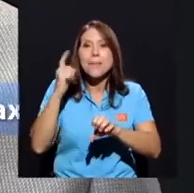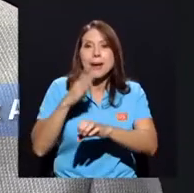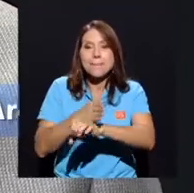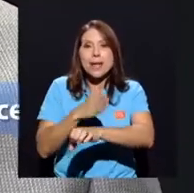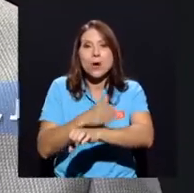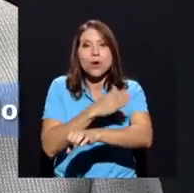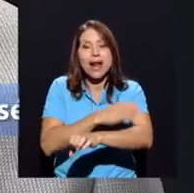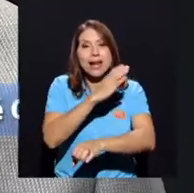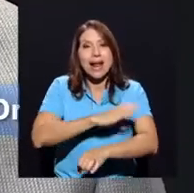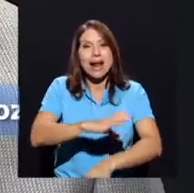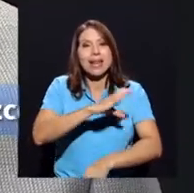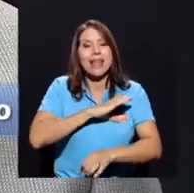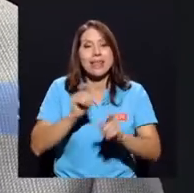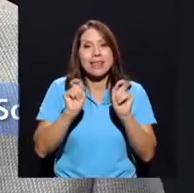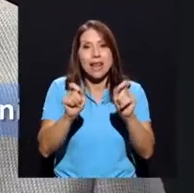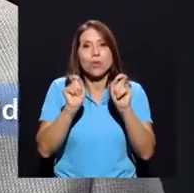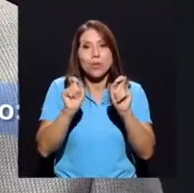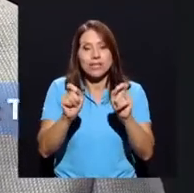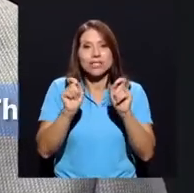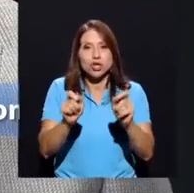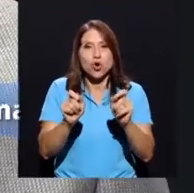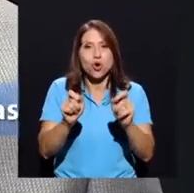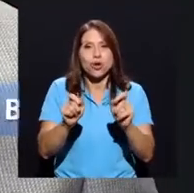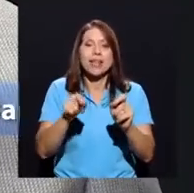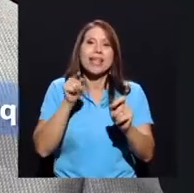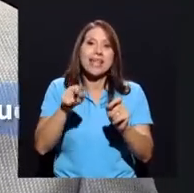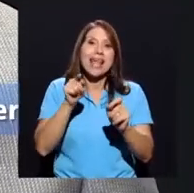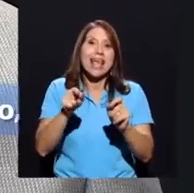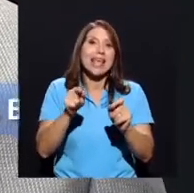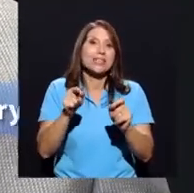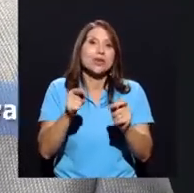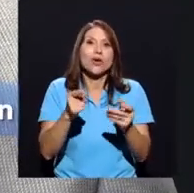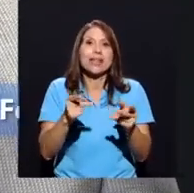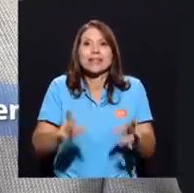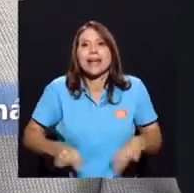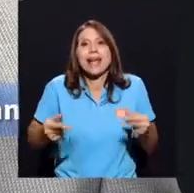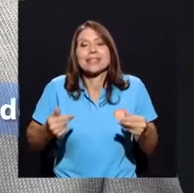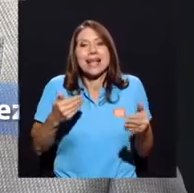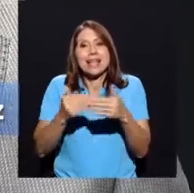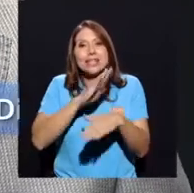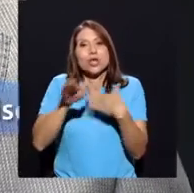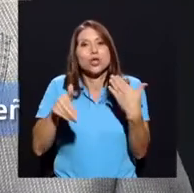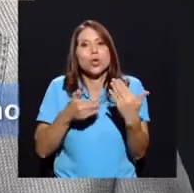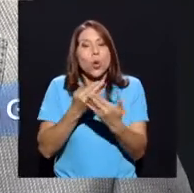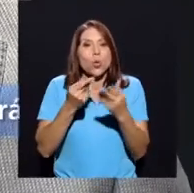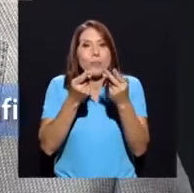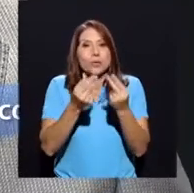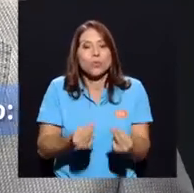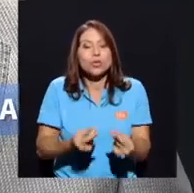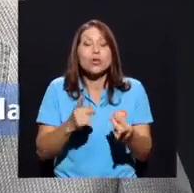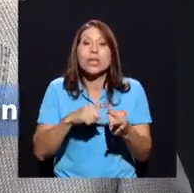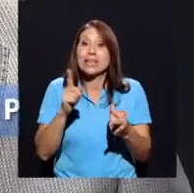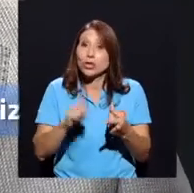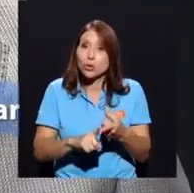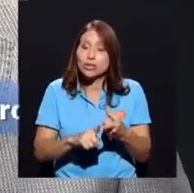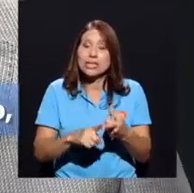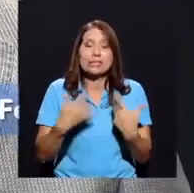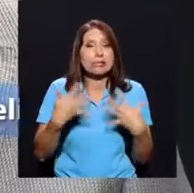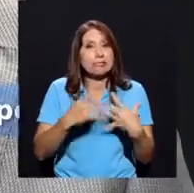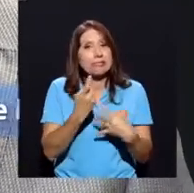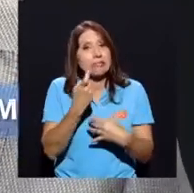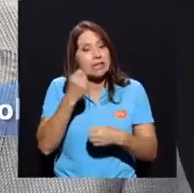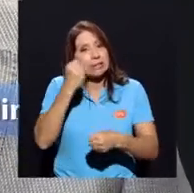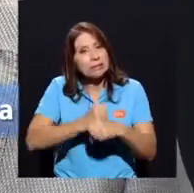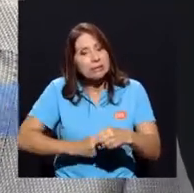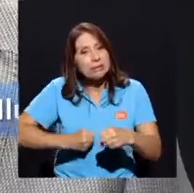la calidad de la educación que es lo que consumen casi todo nuestro presupuesto entonces este hay una tarea inmensa por hacer y